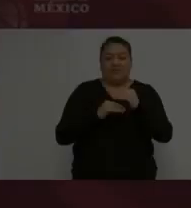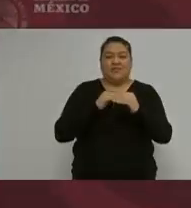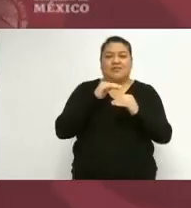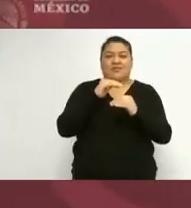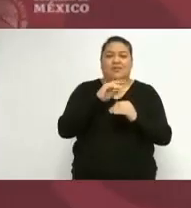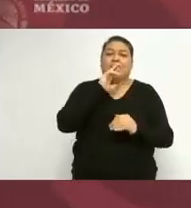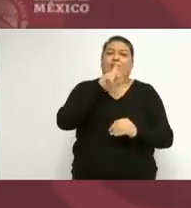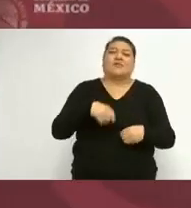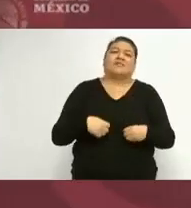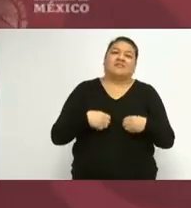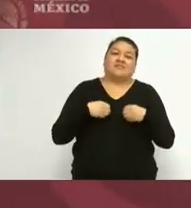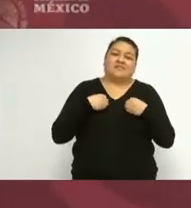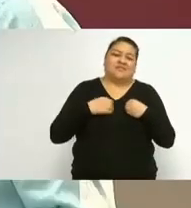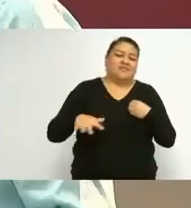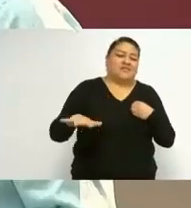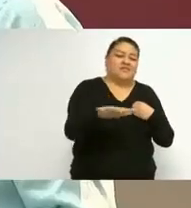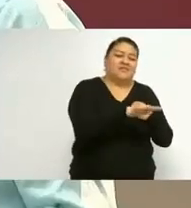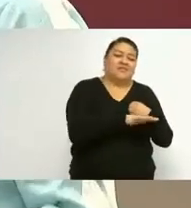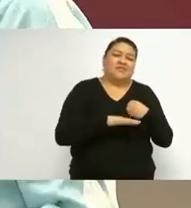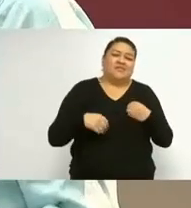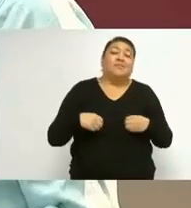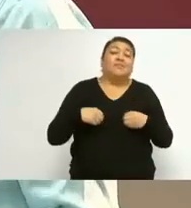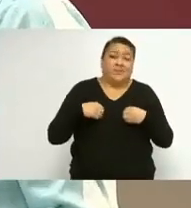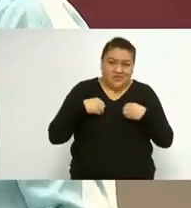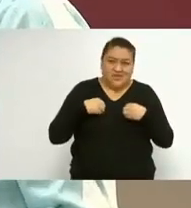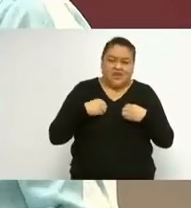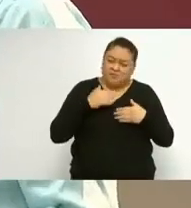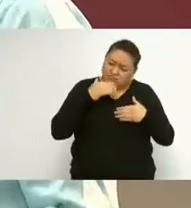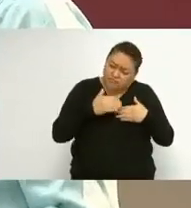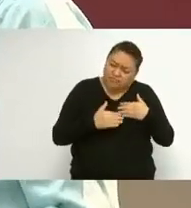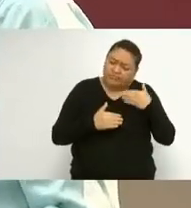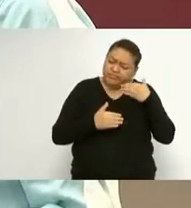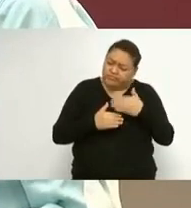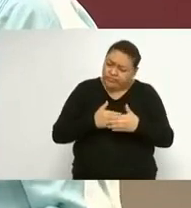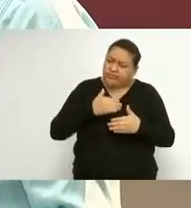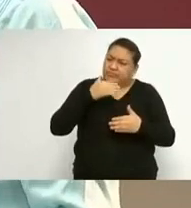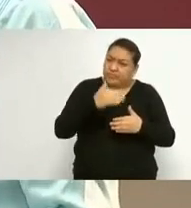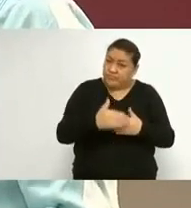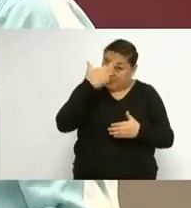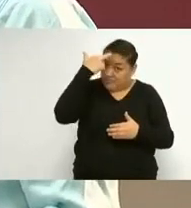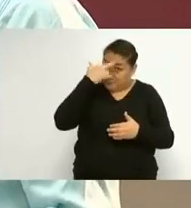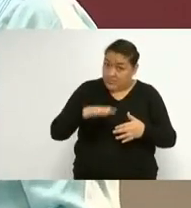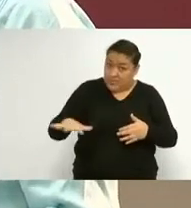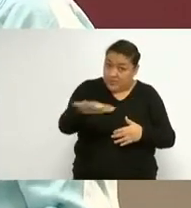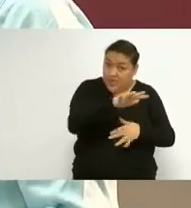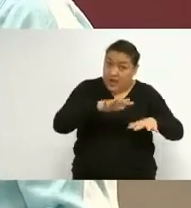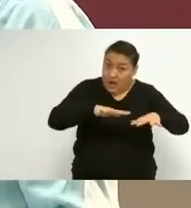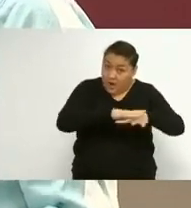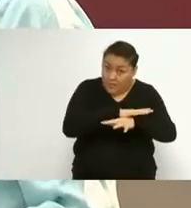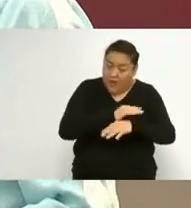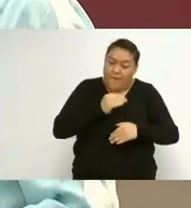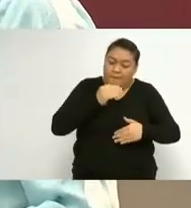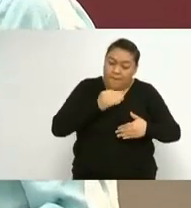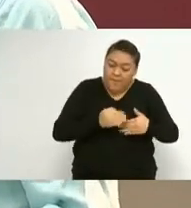De vida de nuestro pueblo, y vamos avanzando. La transformación se está